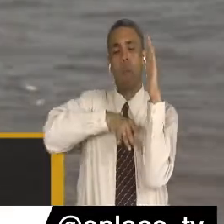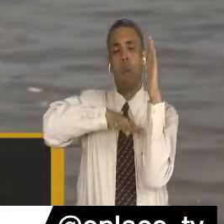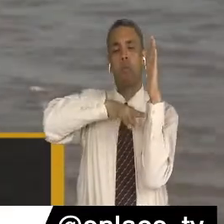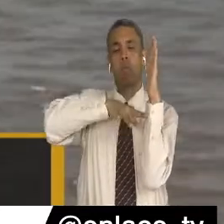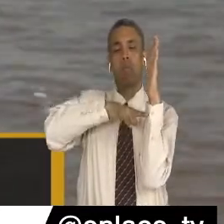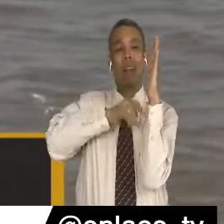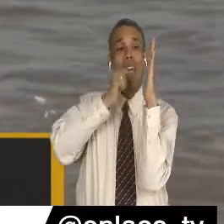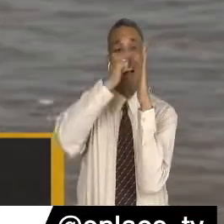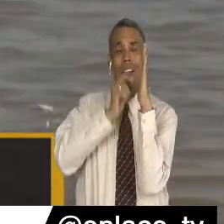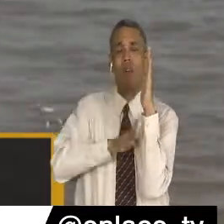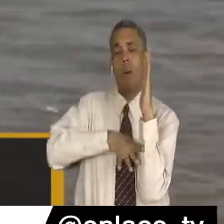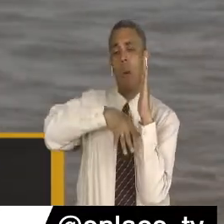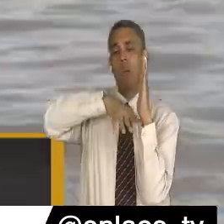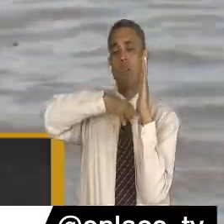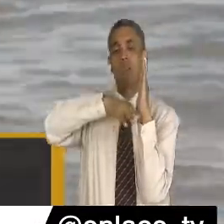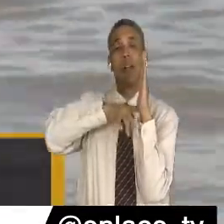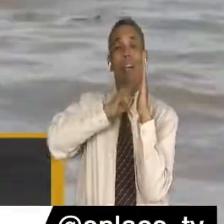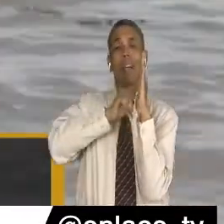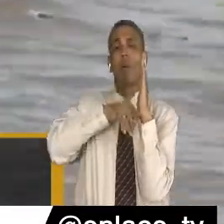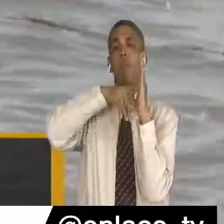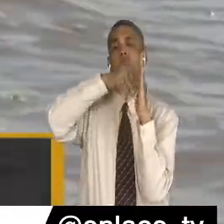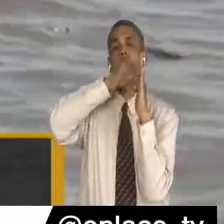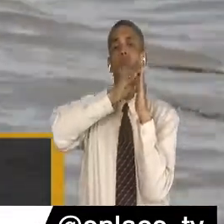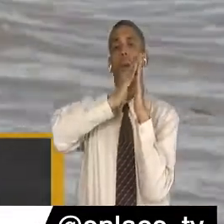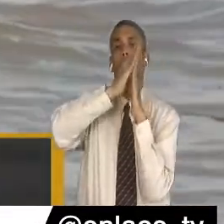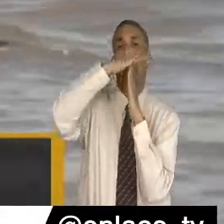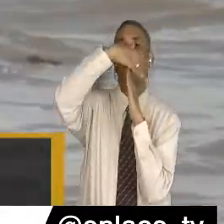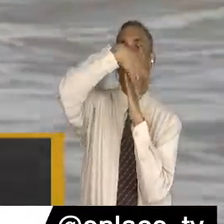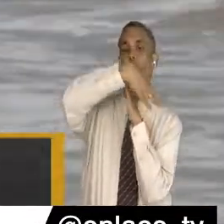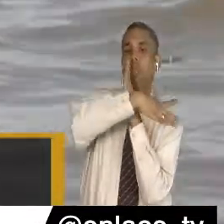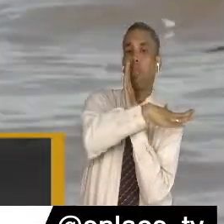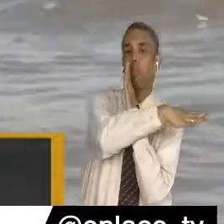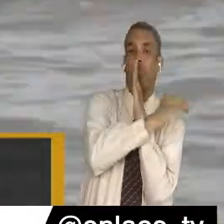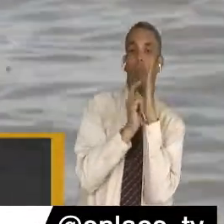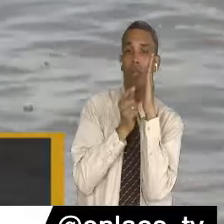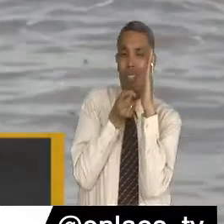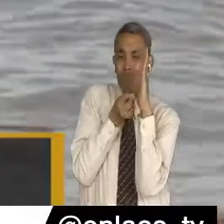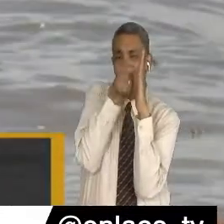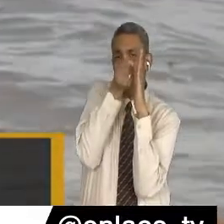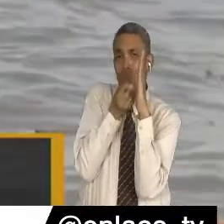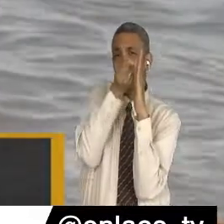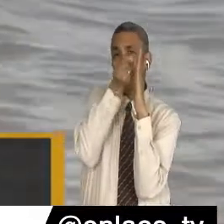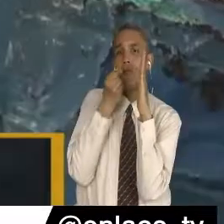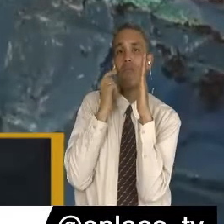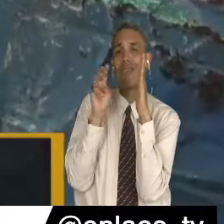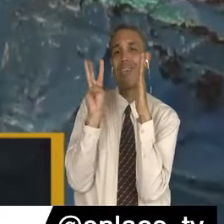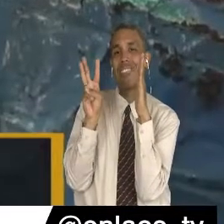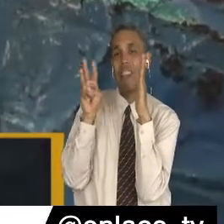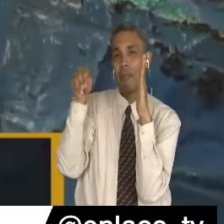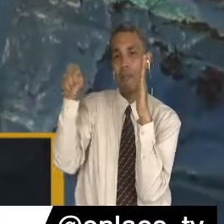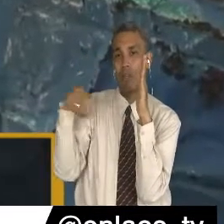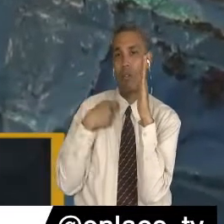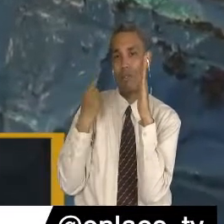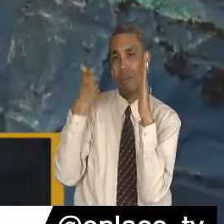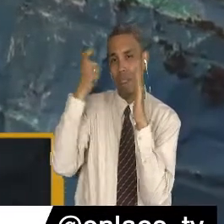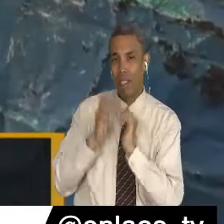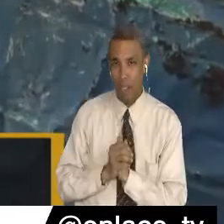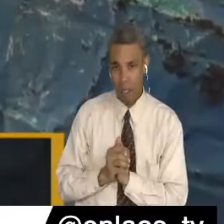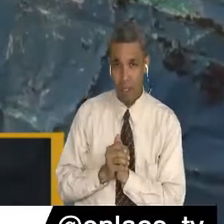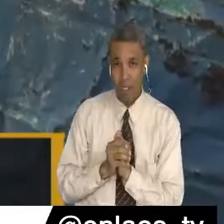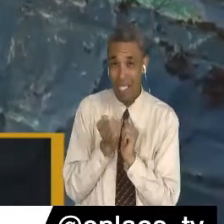chaluperos en el muelle aseguraron que si las lluvias no cesan, podrían haber emergencias en esta zona de la ciudad. Ya desde que entró el mes,